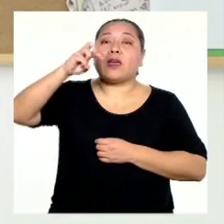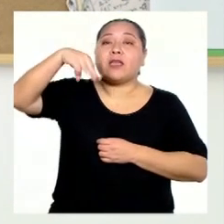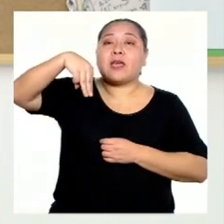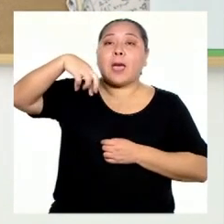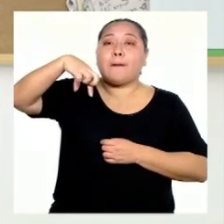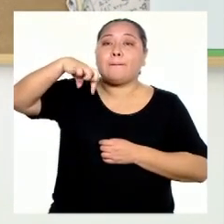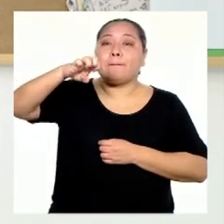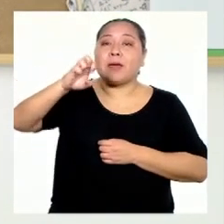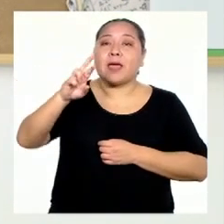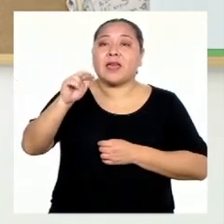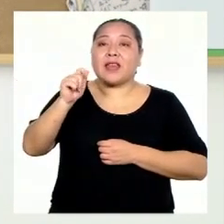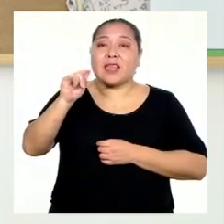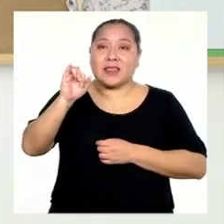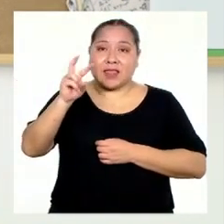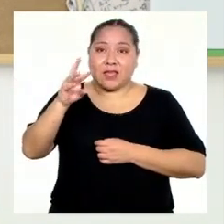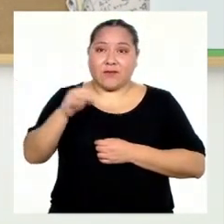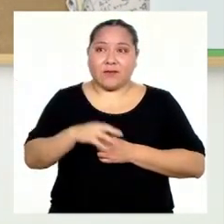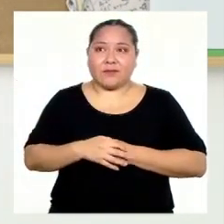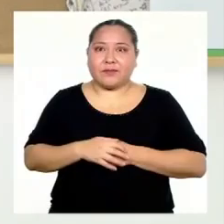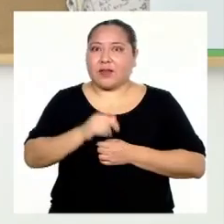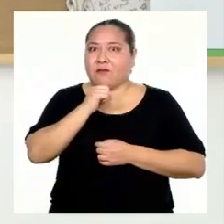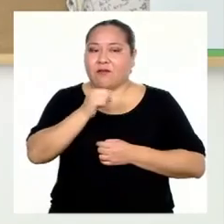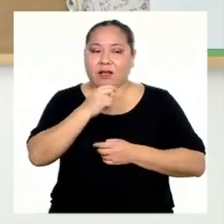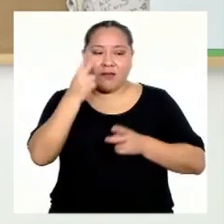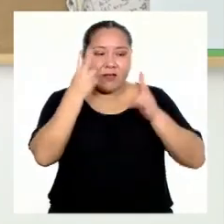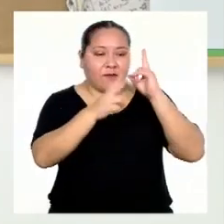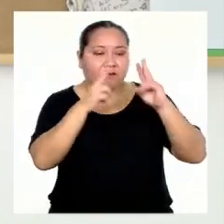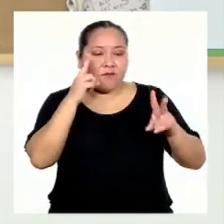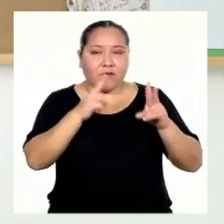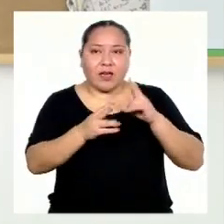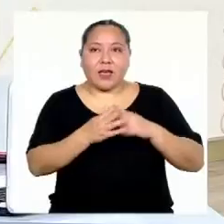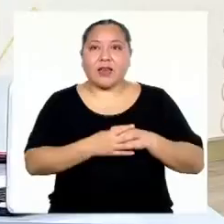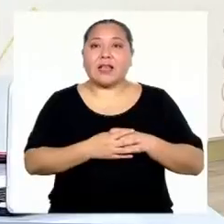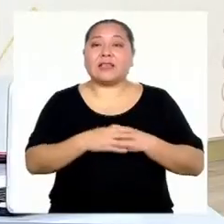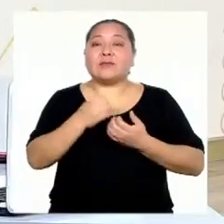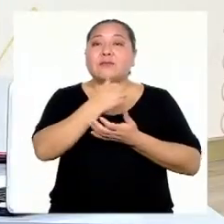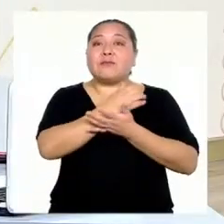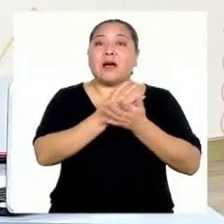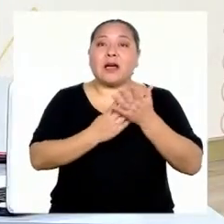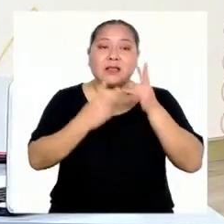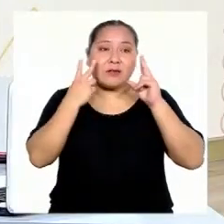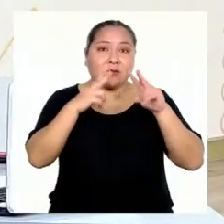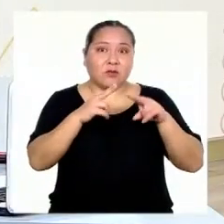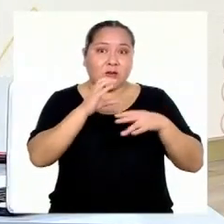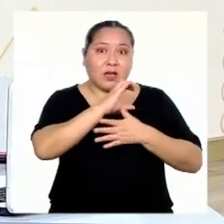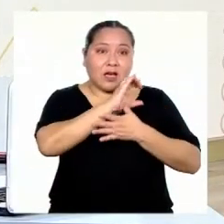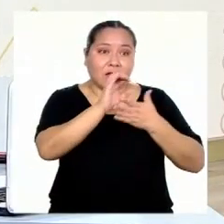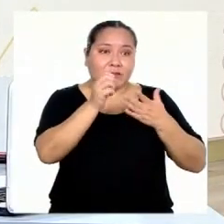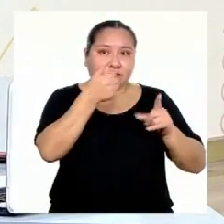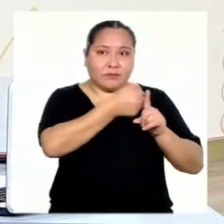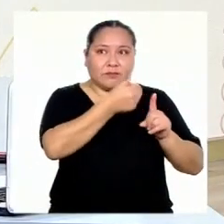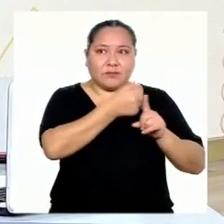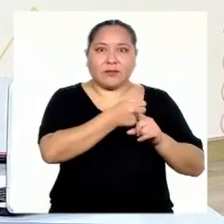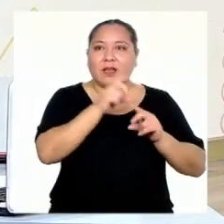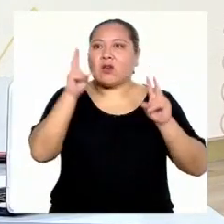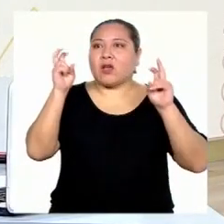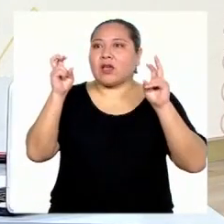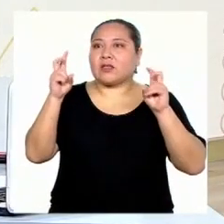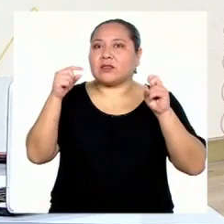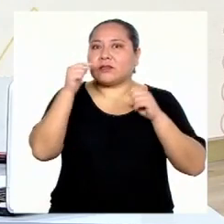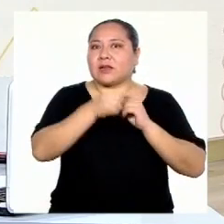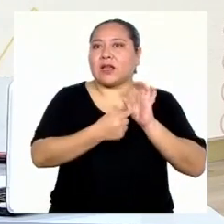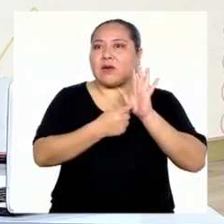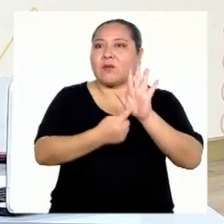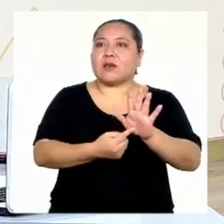Ahora solo nos falta anotar los elementos visuales característicos. Eso es fácil. fácil. Tiene un título que refleja la intención del